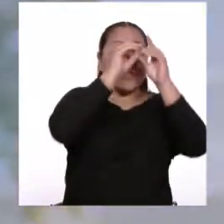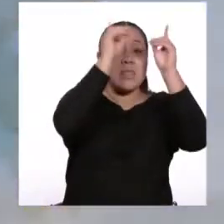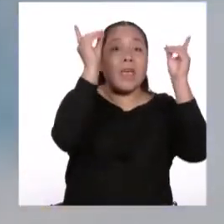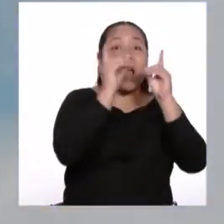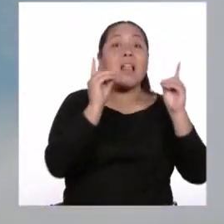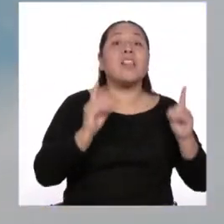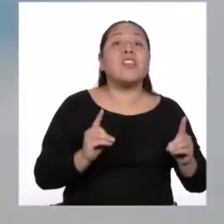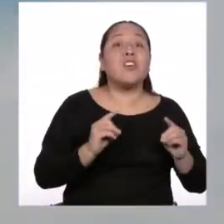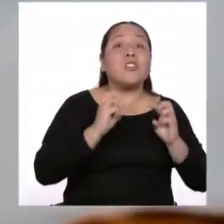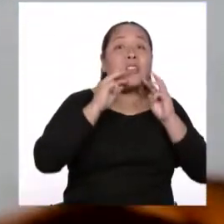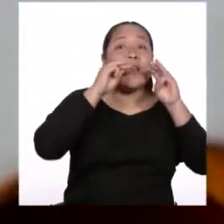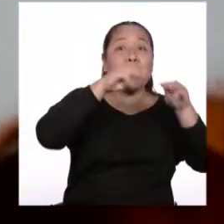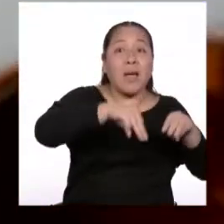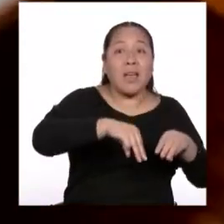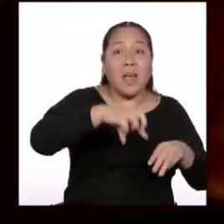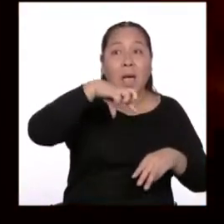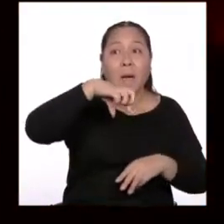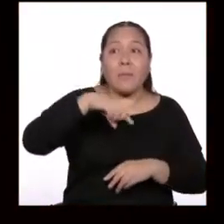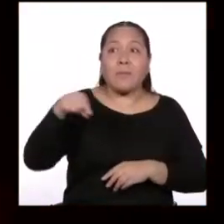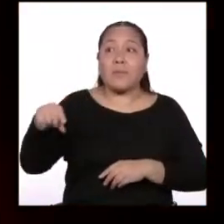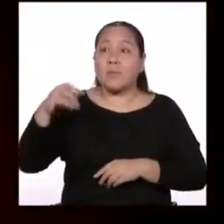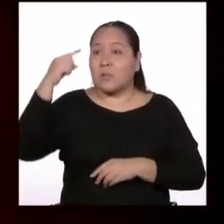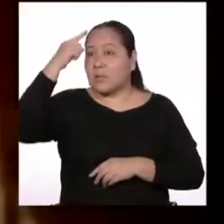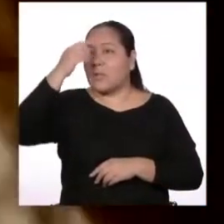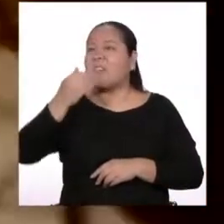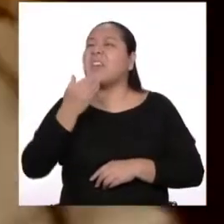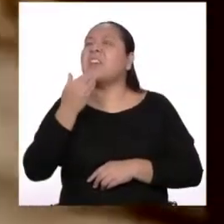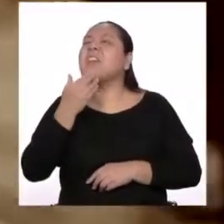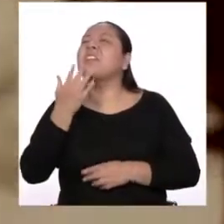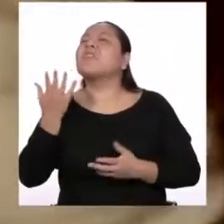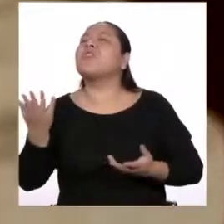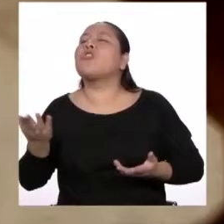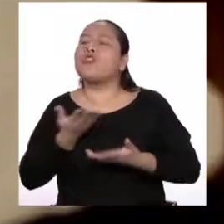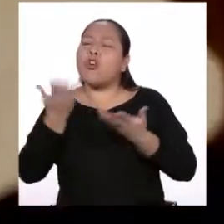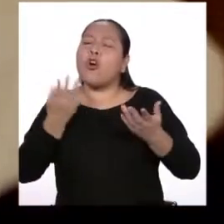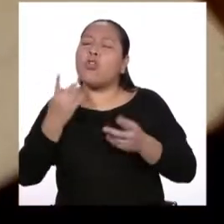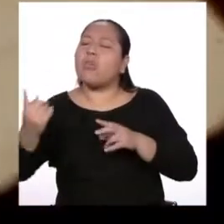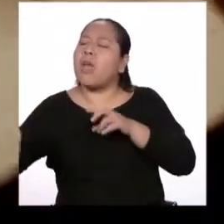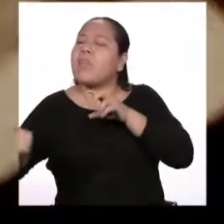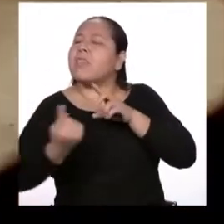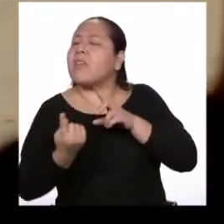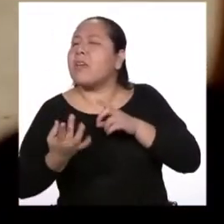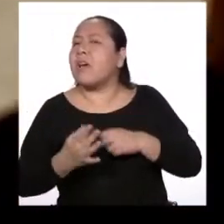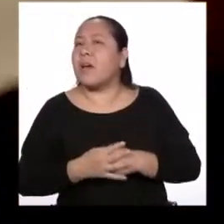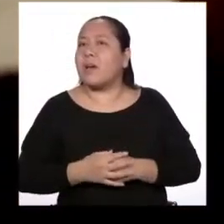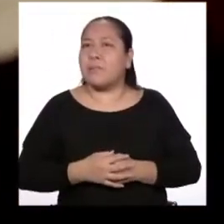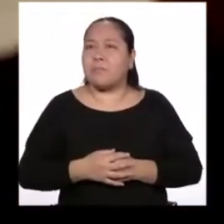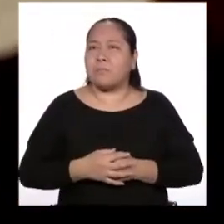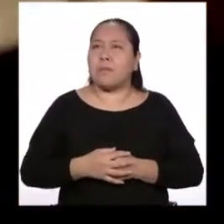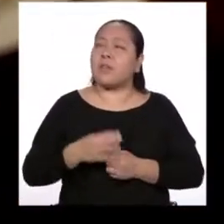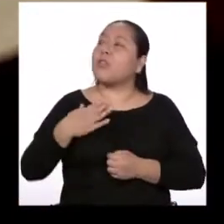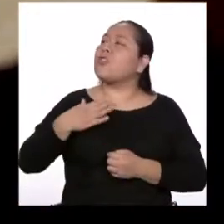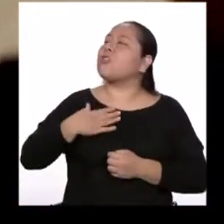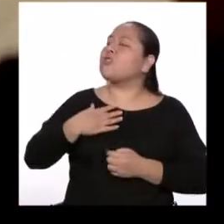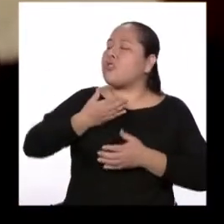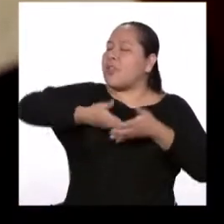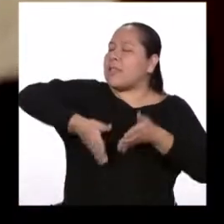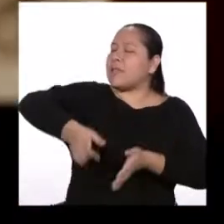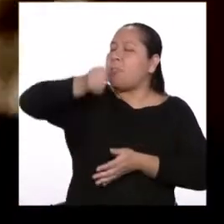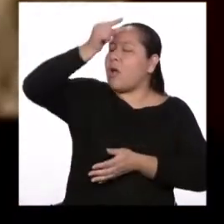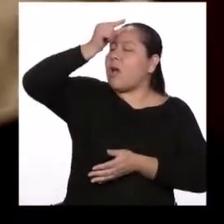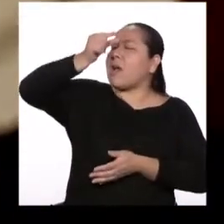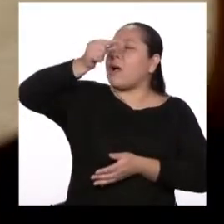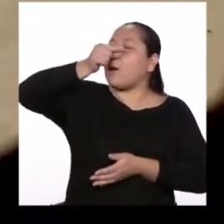Forasteros, ¿quiénes son? ¿De dónde han venido? ¡Somos griegos!